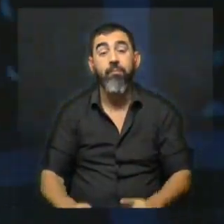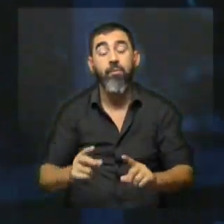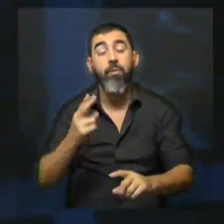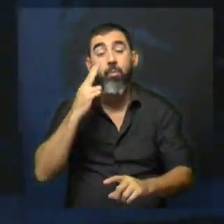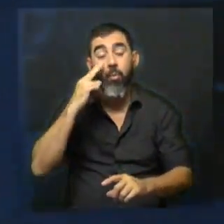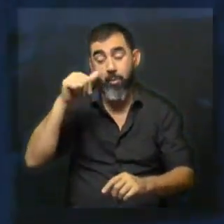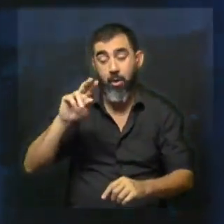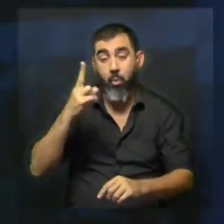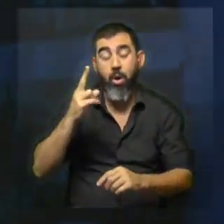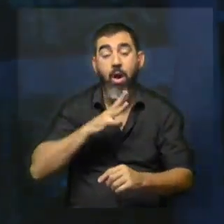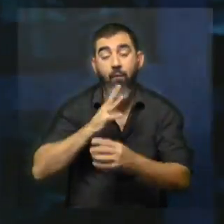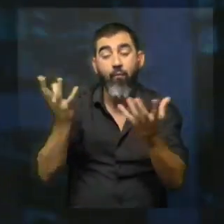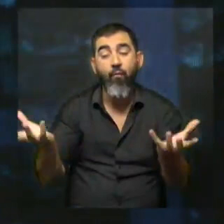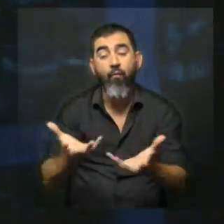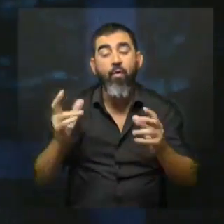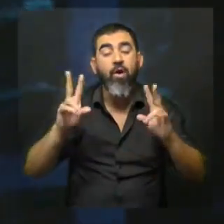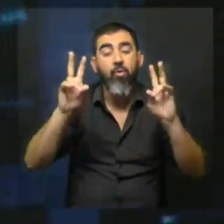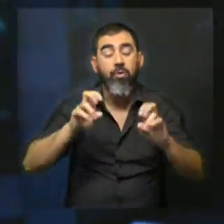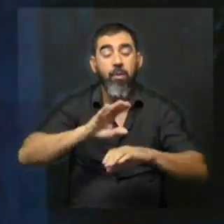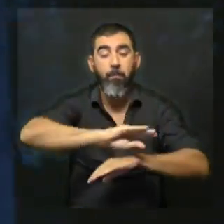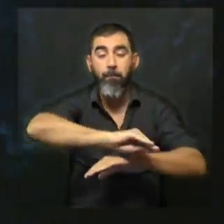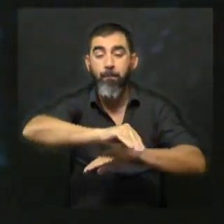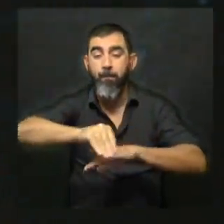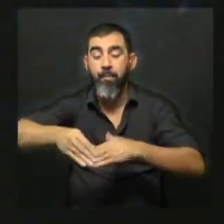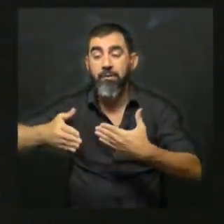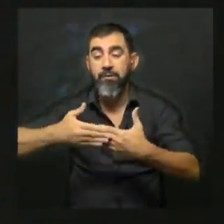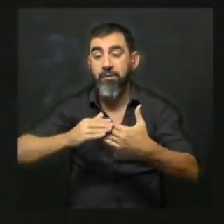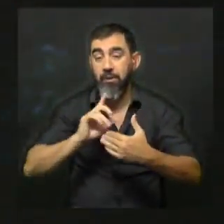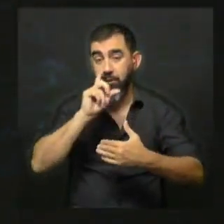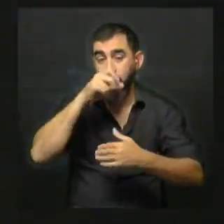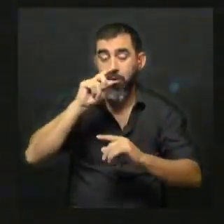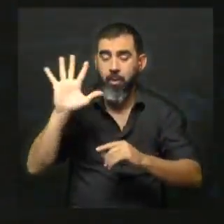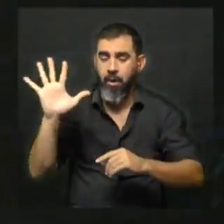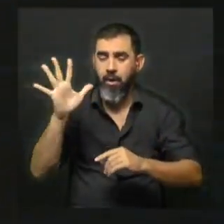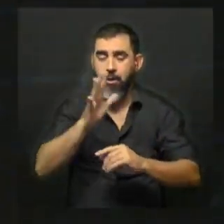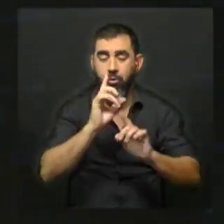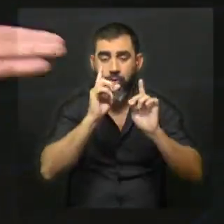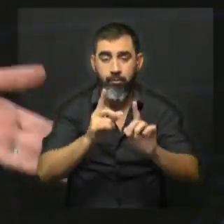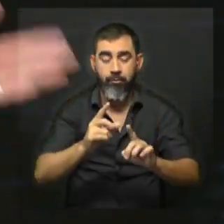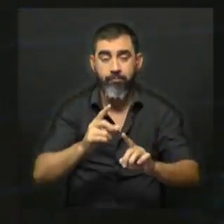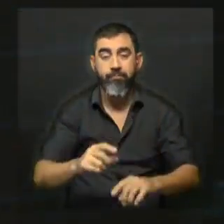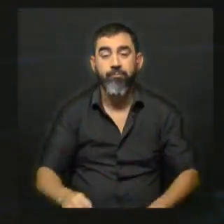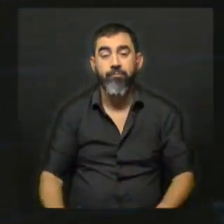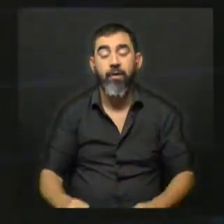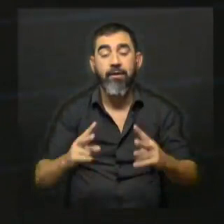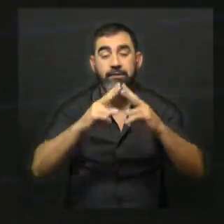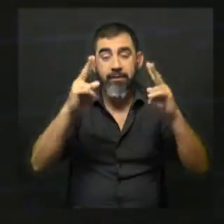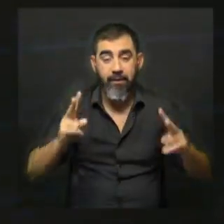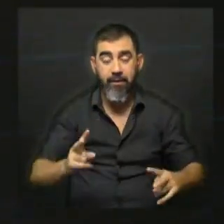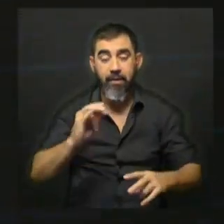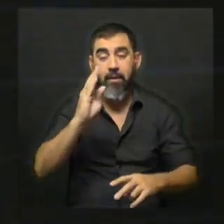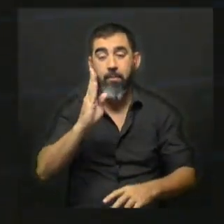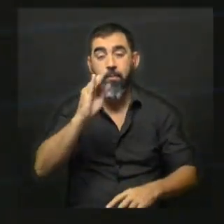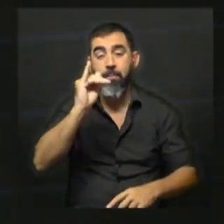se están acercando. Hay varios de ellos en el área metropolitana. Ni que hablar en el interior profundo, pero bueno, Salinas, Pinamar también se han